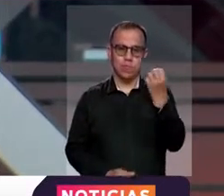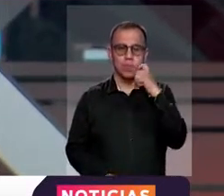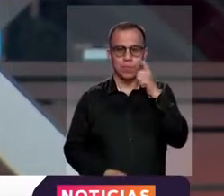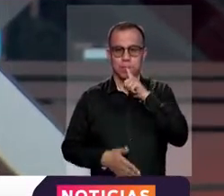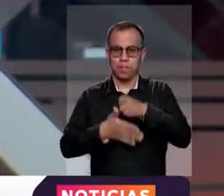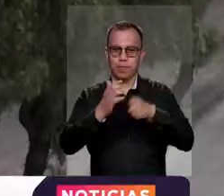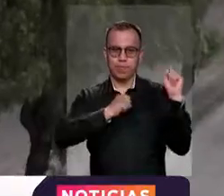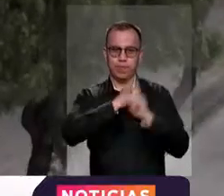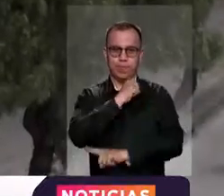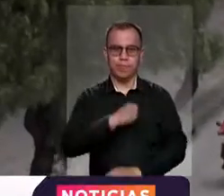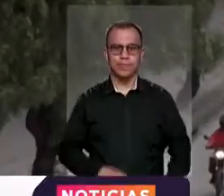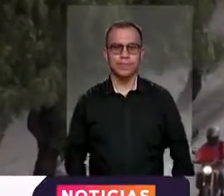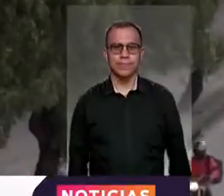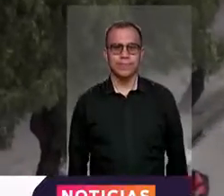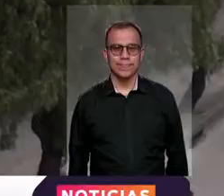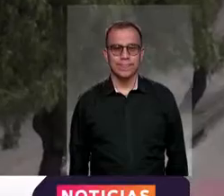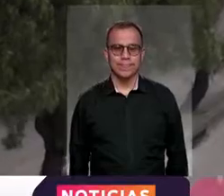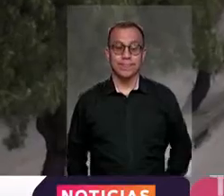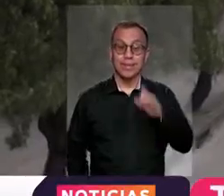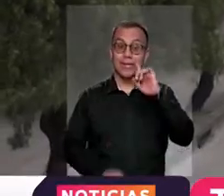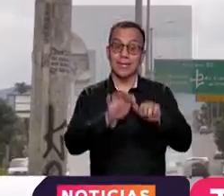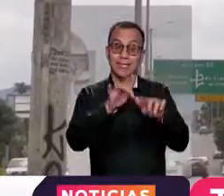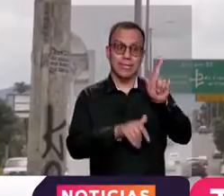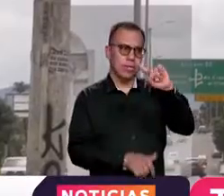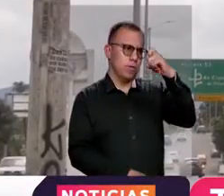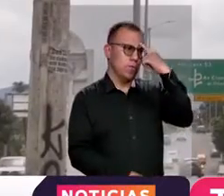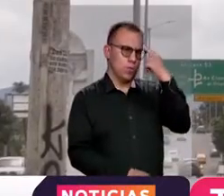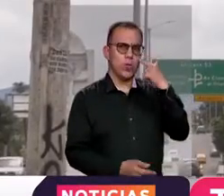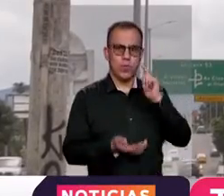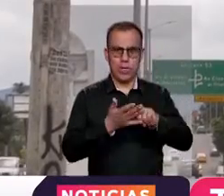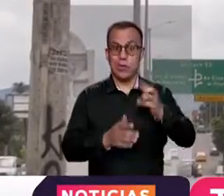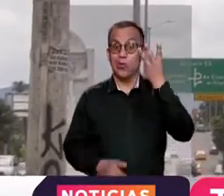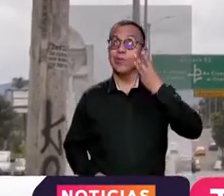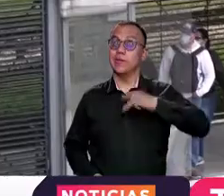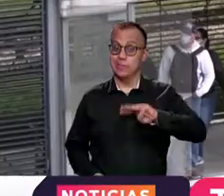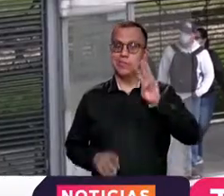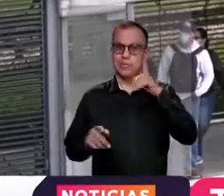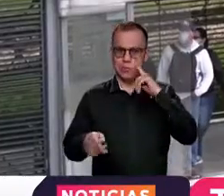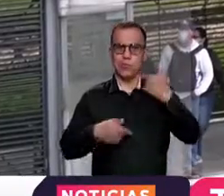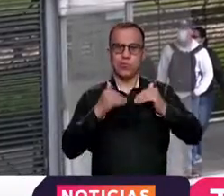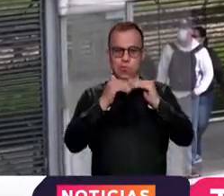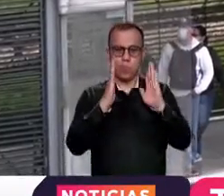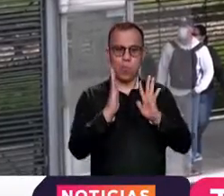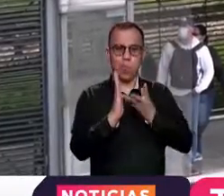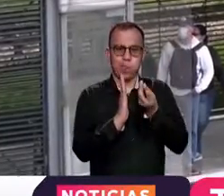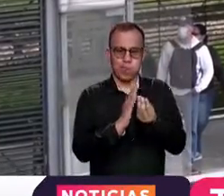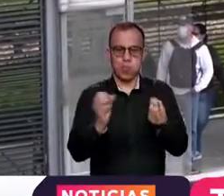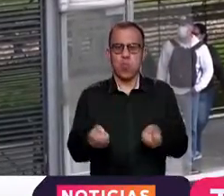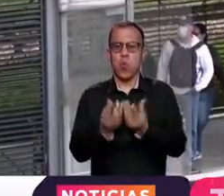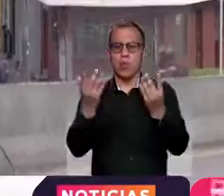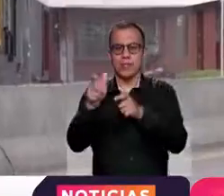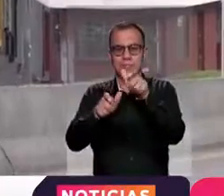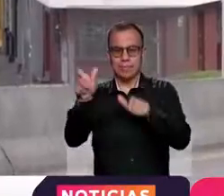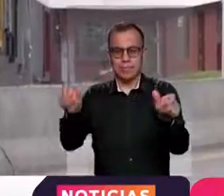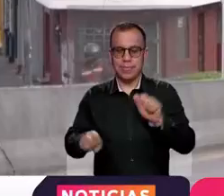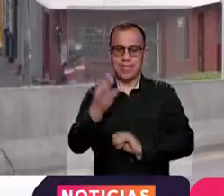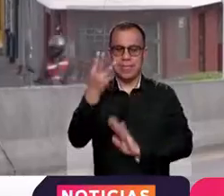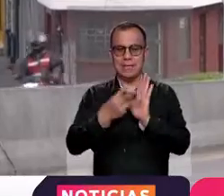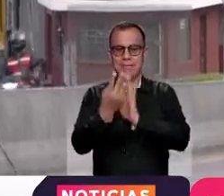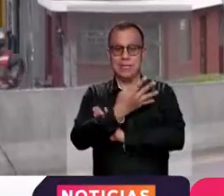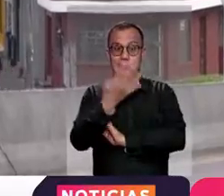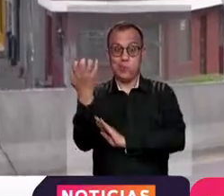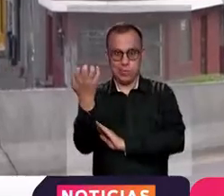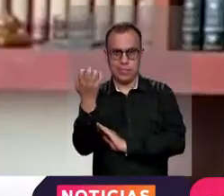comparendos. La Secretaría de Gobierno informó que en los 3 días de confinamiento en la ciudad, más de 3.000 personas fueron